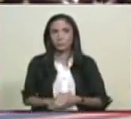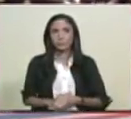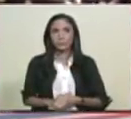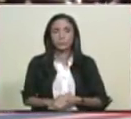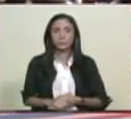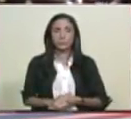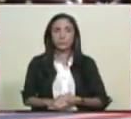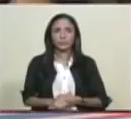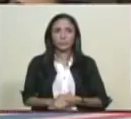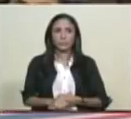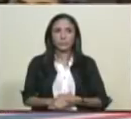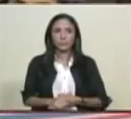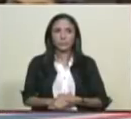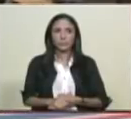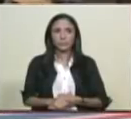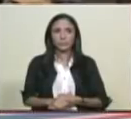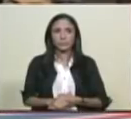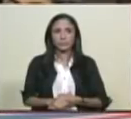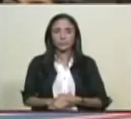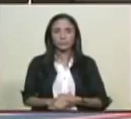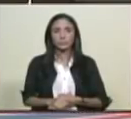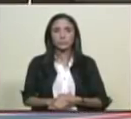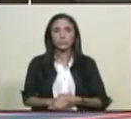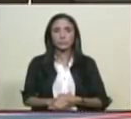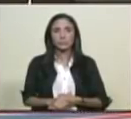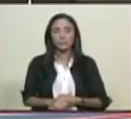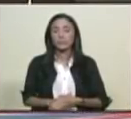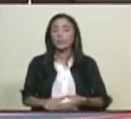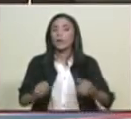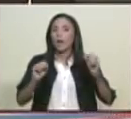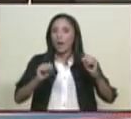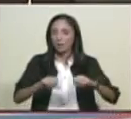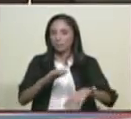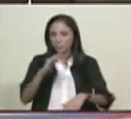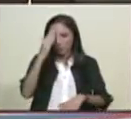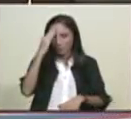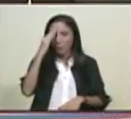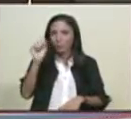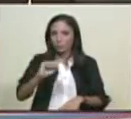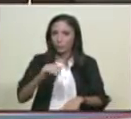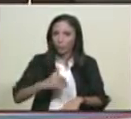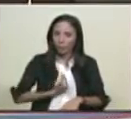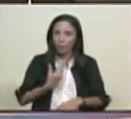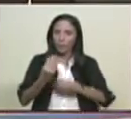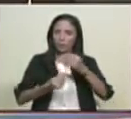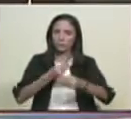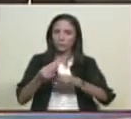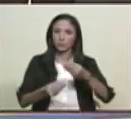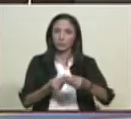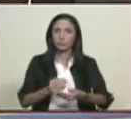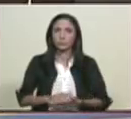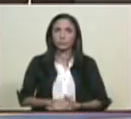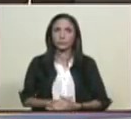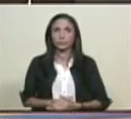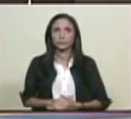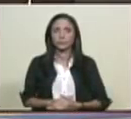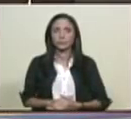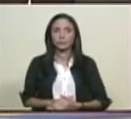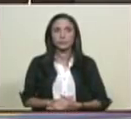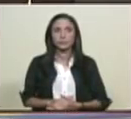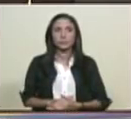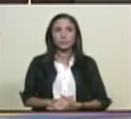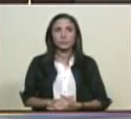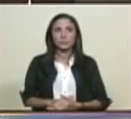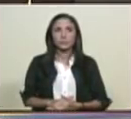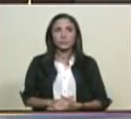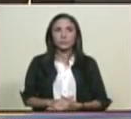Y además, tenemos el poder, Poder Constituyente vivo, activado. Yo siempre